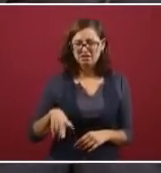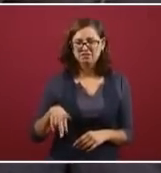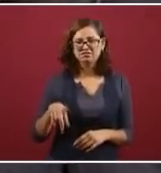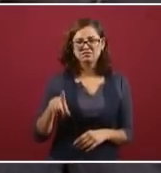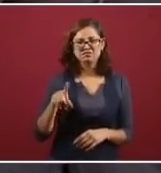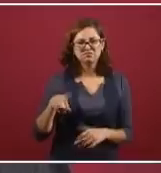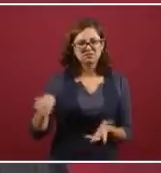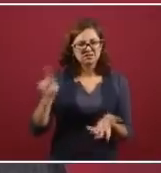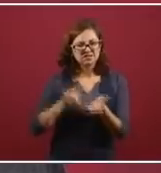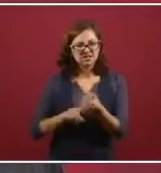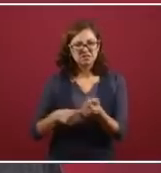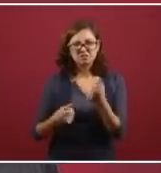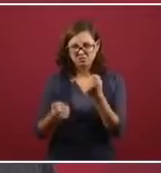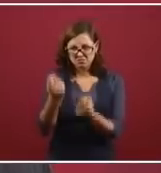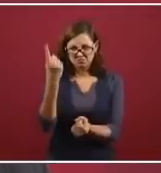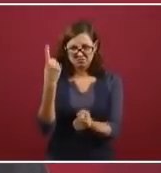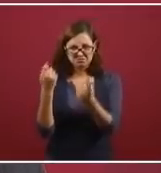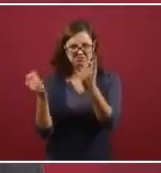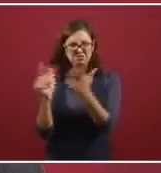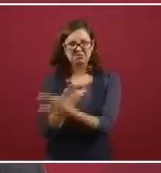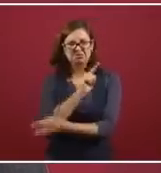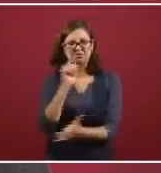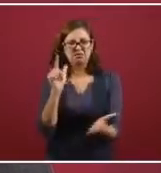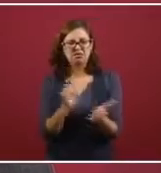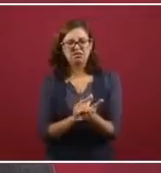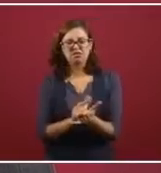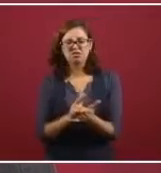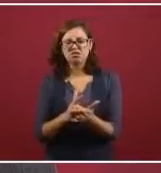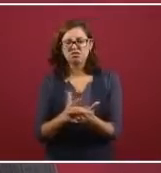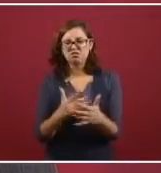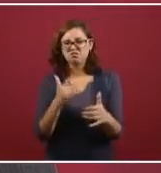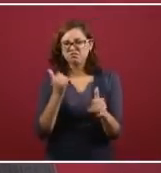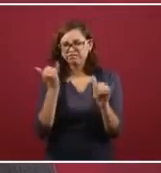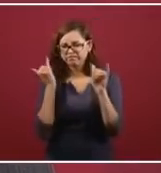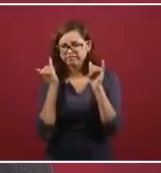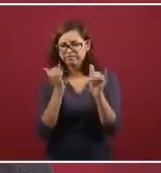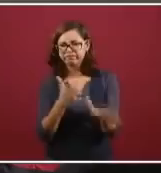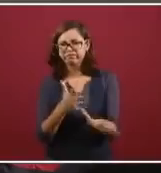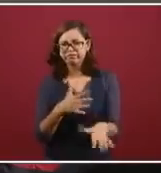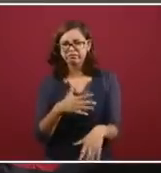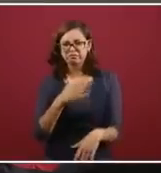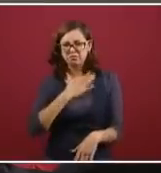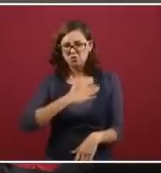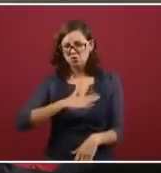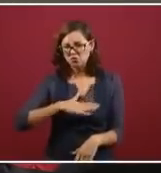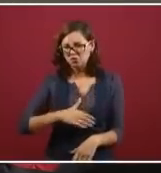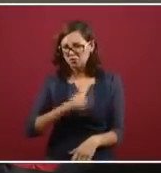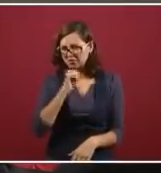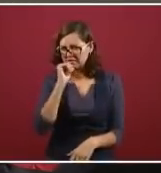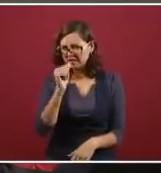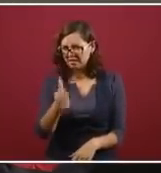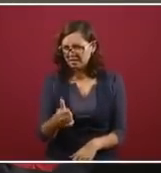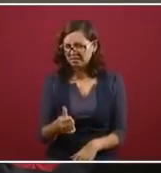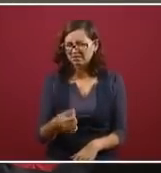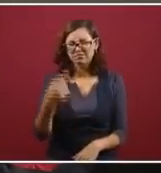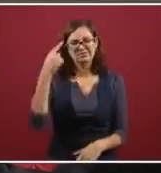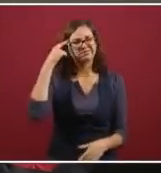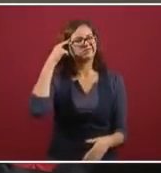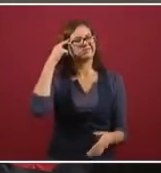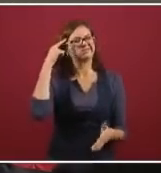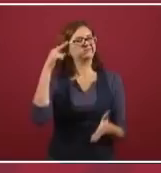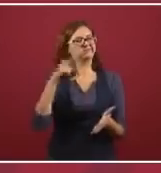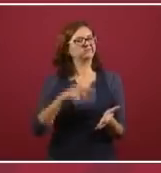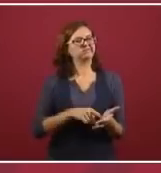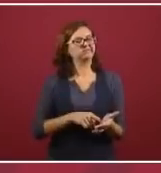retorcer la ley o cometer una injusticia. La opinión pública